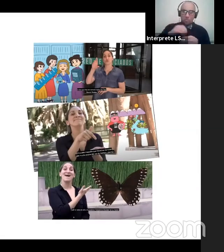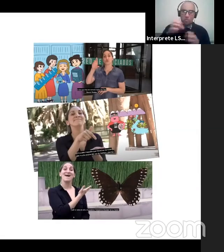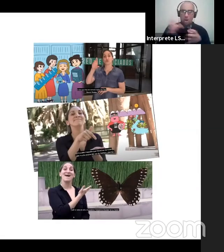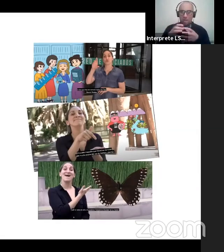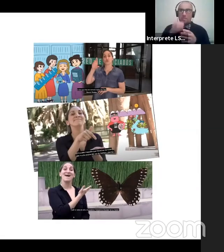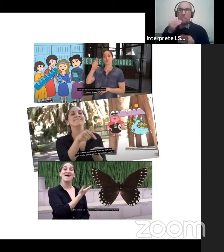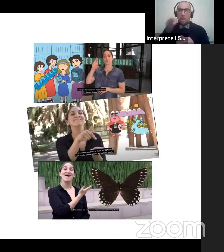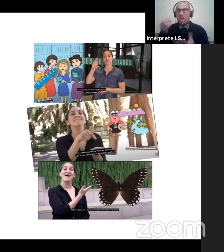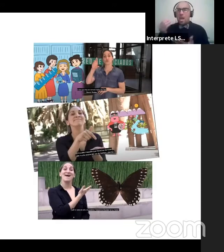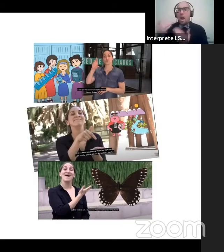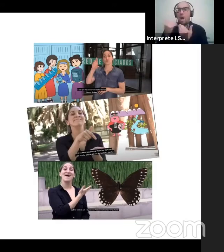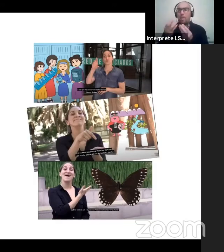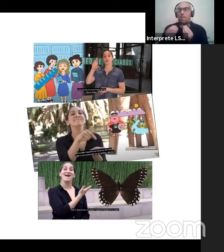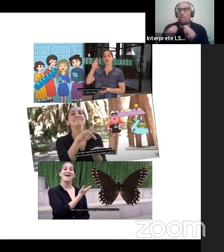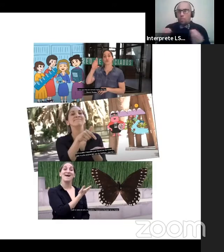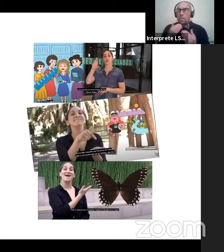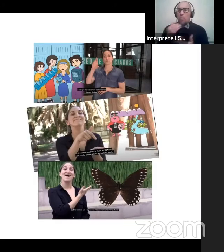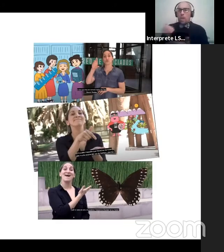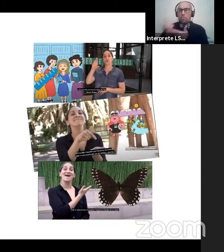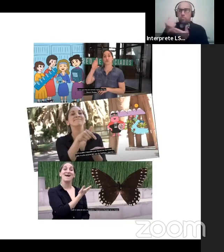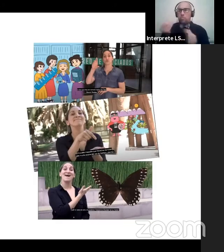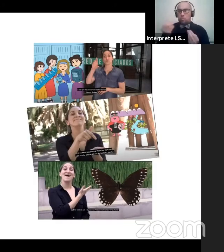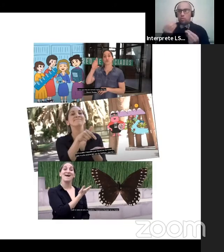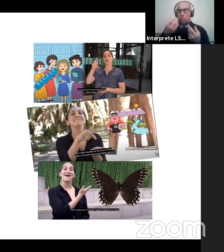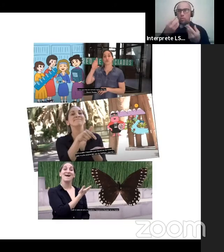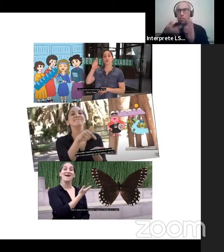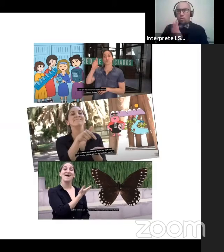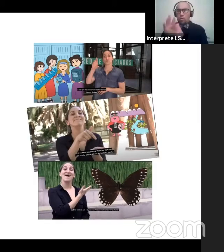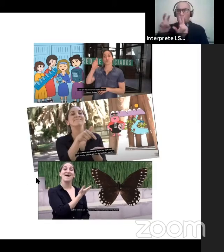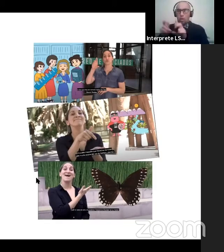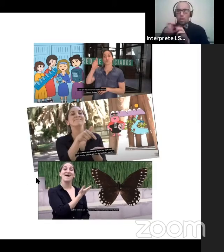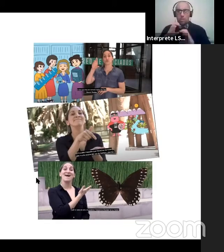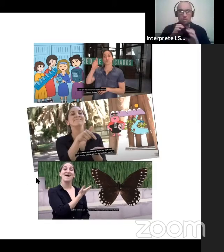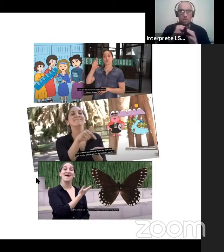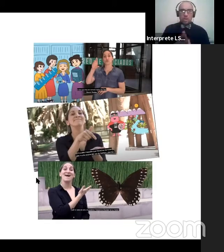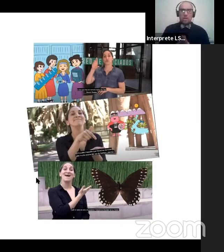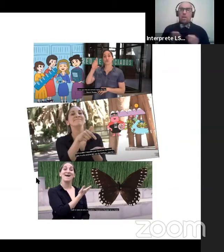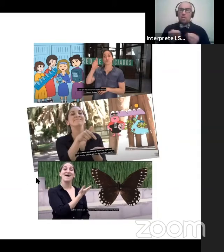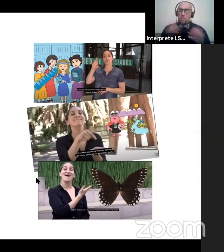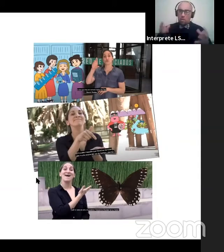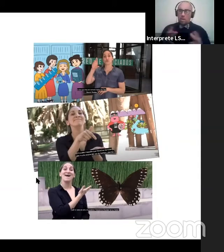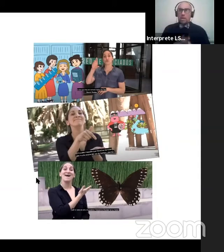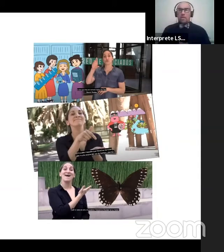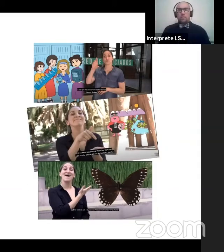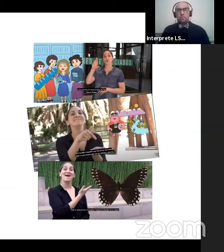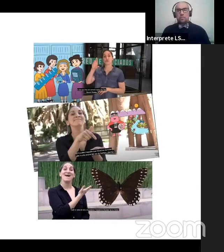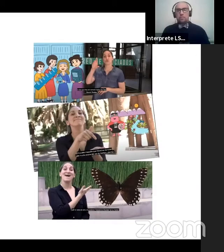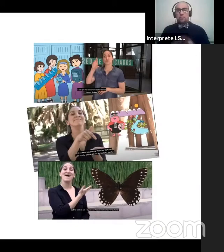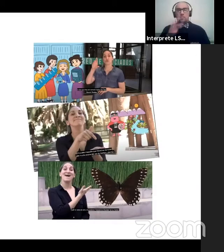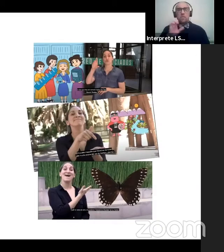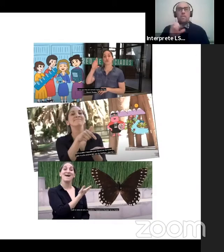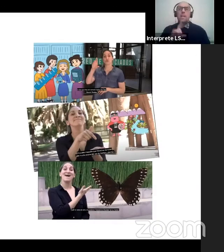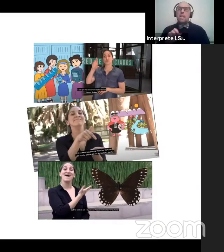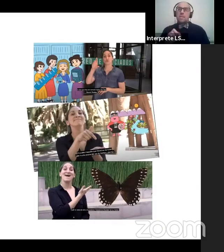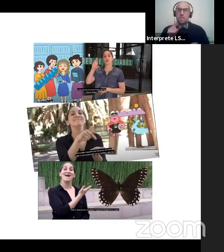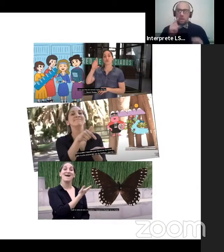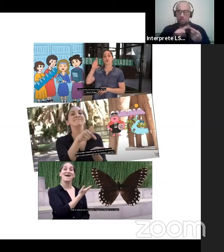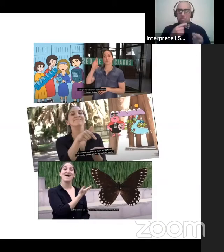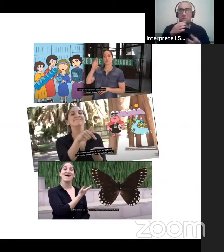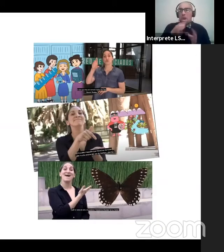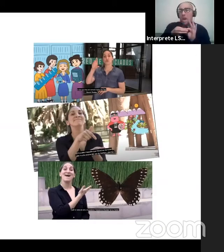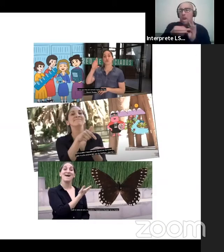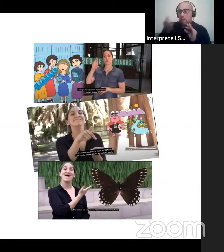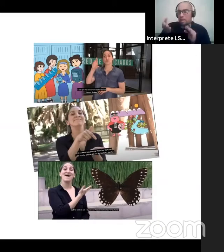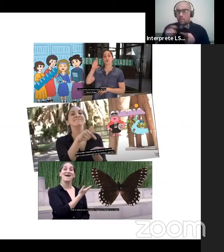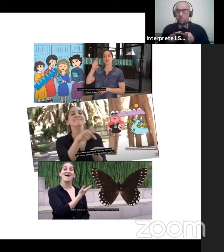ella ha apoyado muchísimo y ha aportado con todo el tema comunicacional, que no es menor. Felipe Porfil, quien también a él agradecemos el